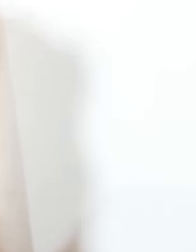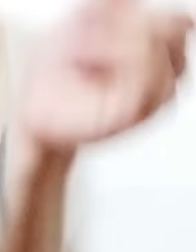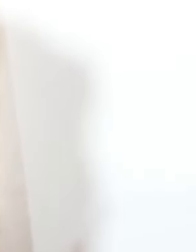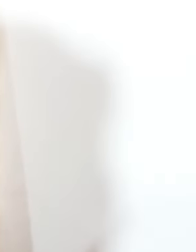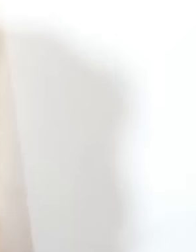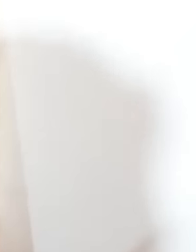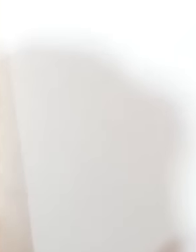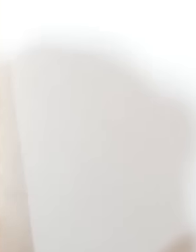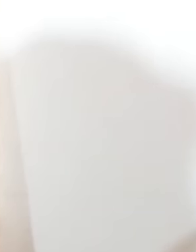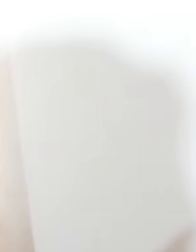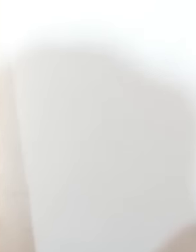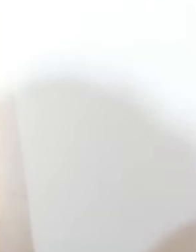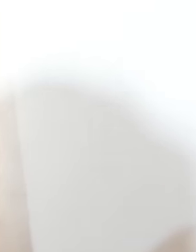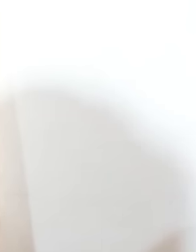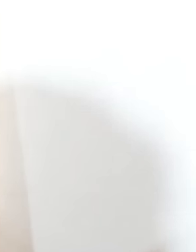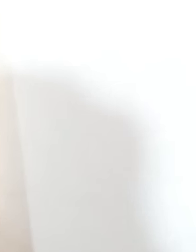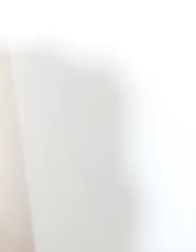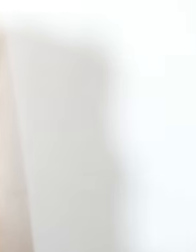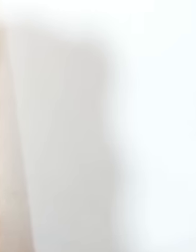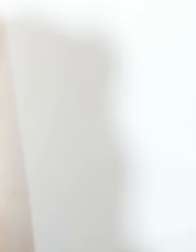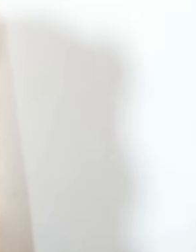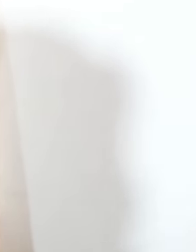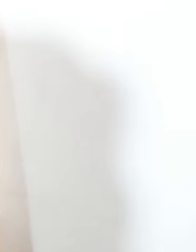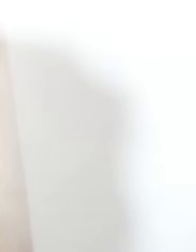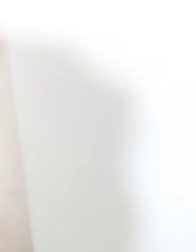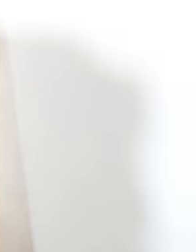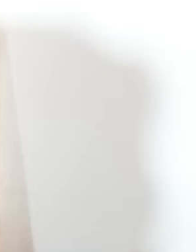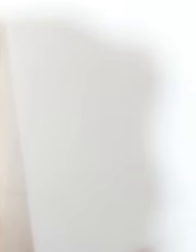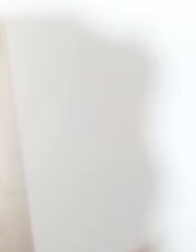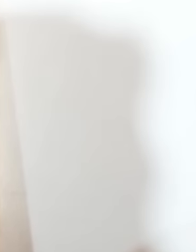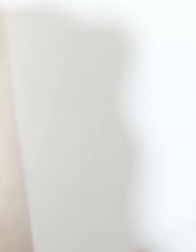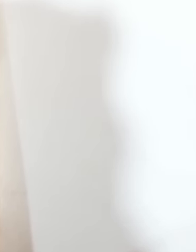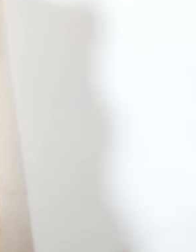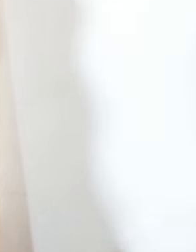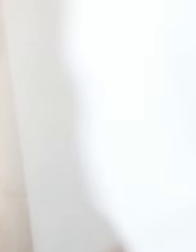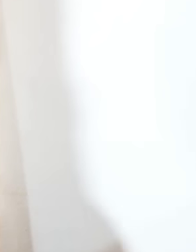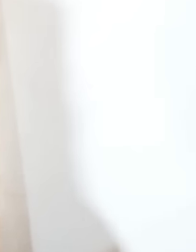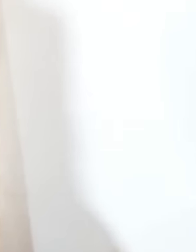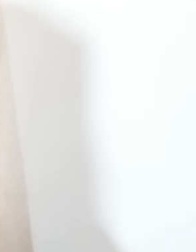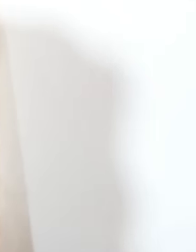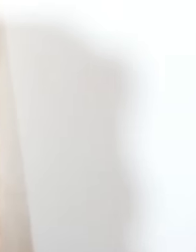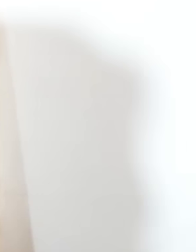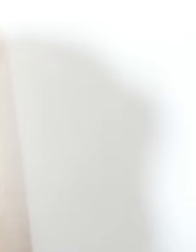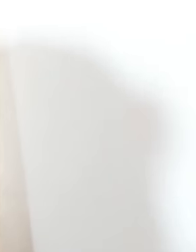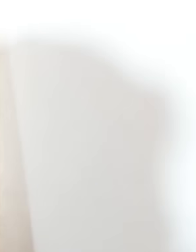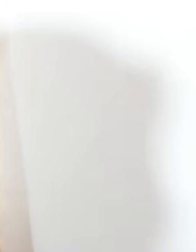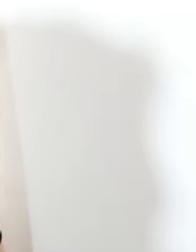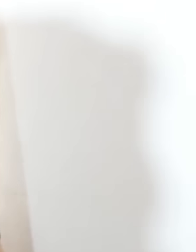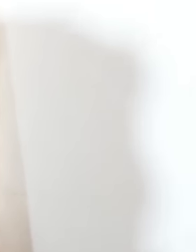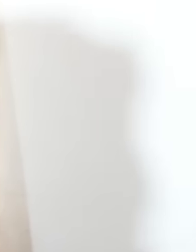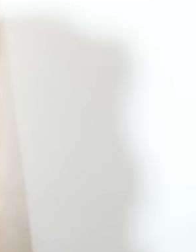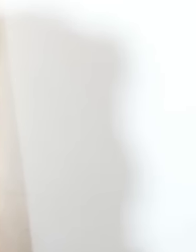y dar indicaciones, y no. Ahí, como dijo hace rato Claudia Sheinbaum, de un día para el otro